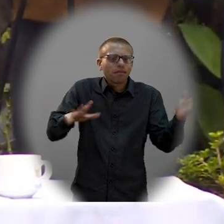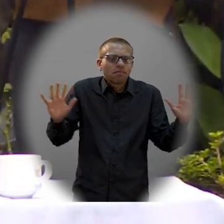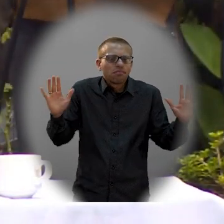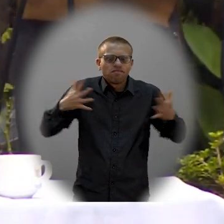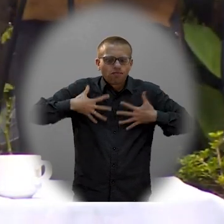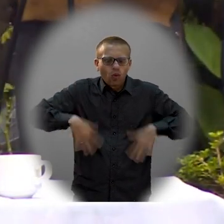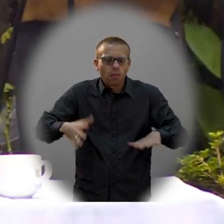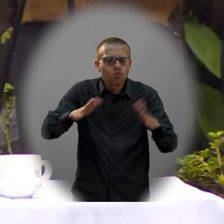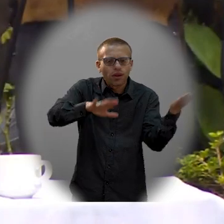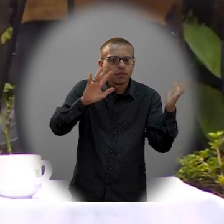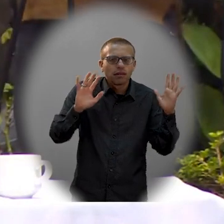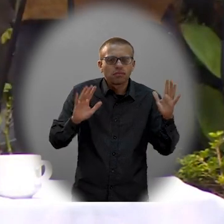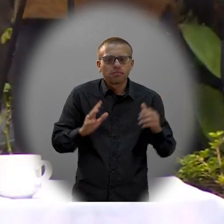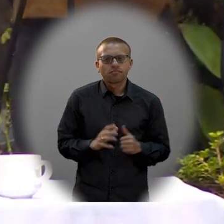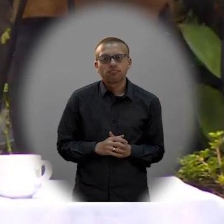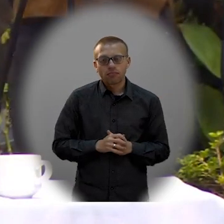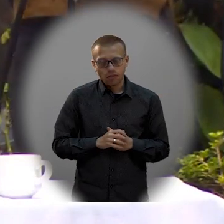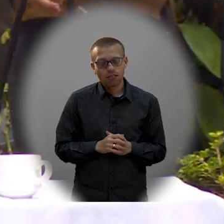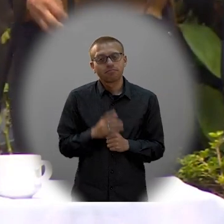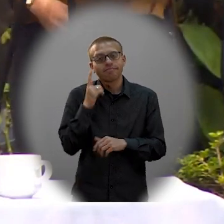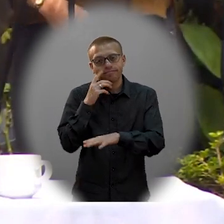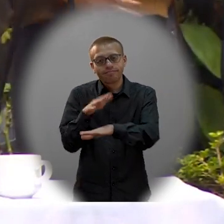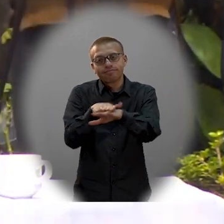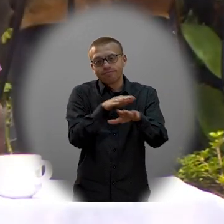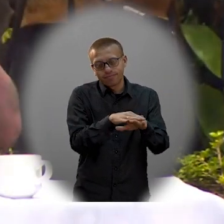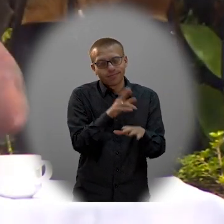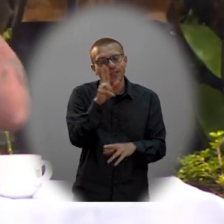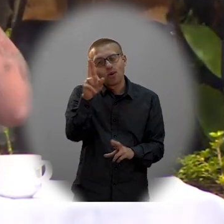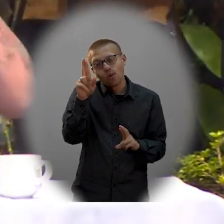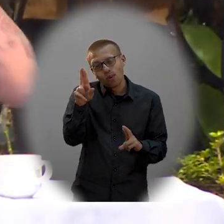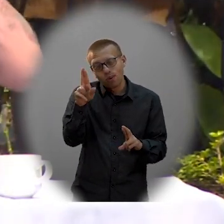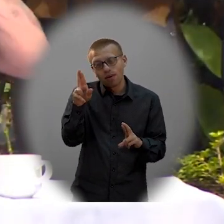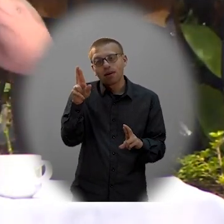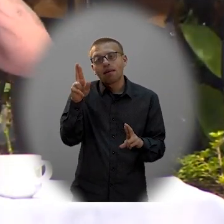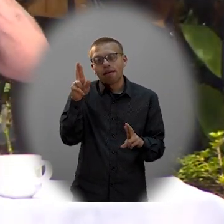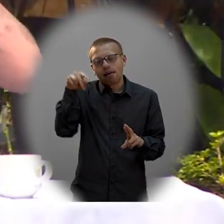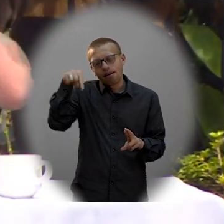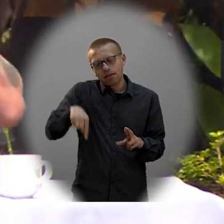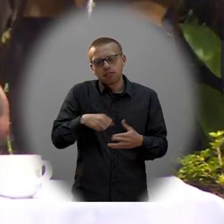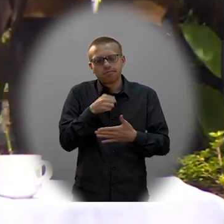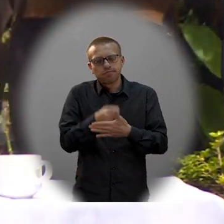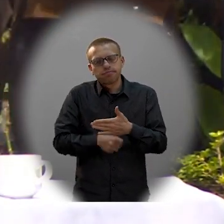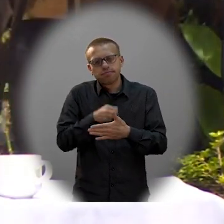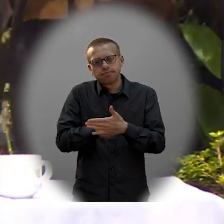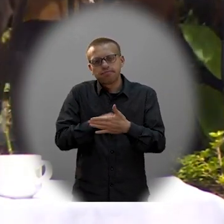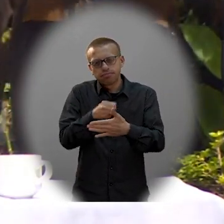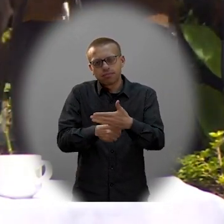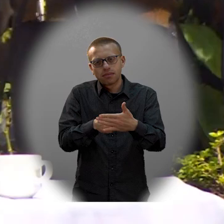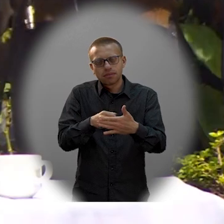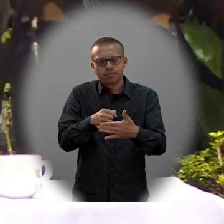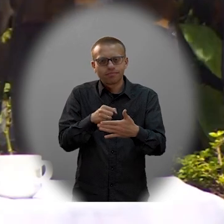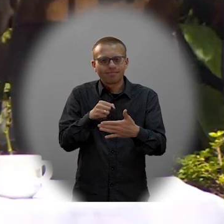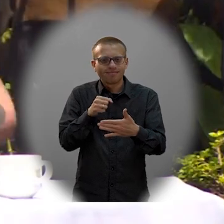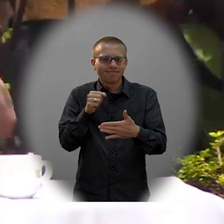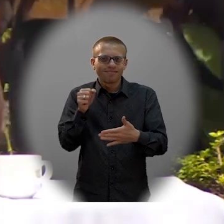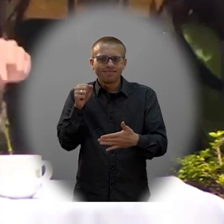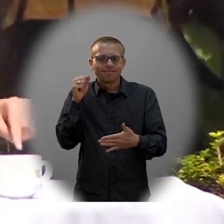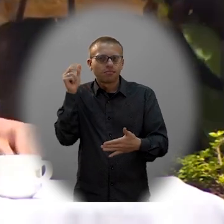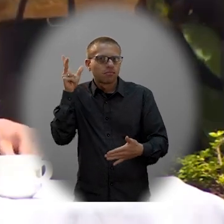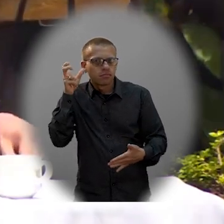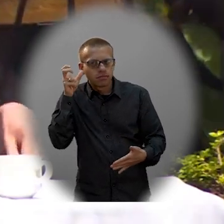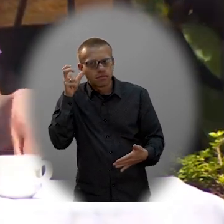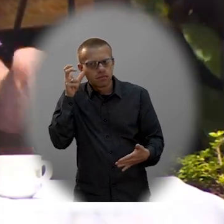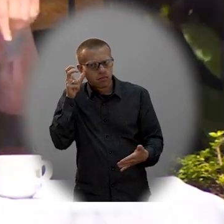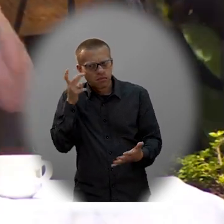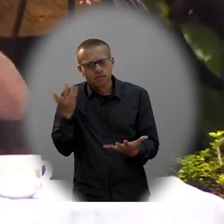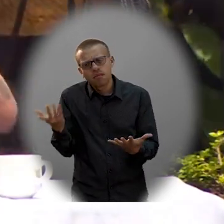también? Y con esto cierro, es que efectivamente tenemos que fomentar esa oreja feminista que les dije. Cuando un